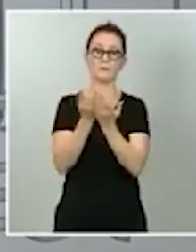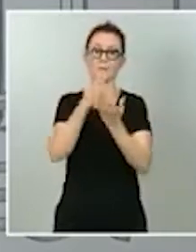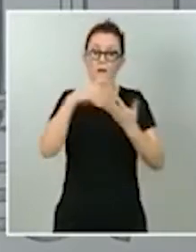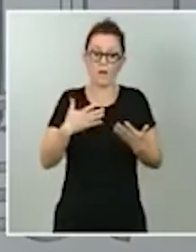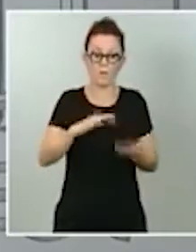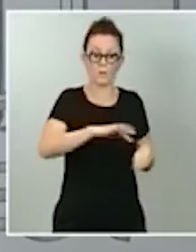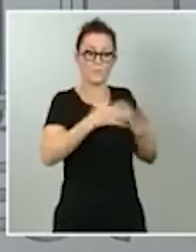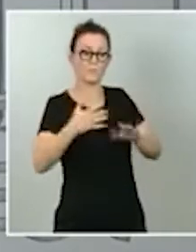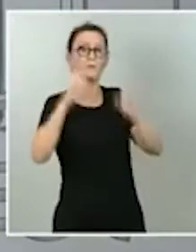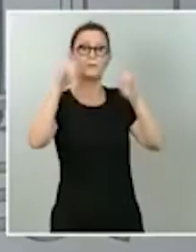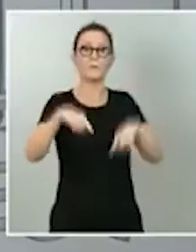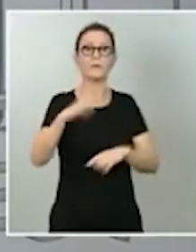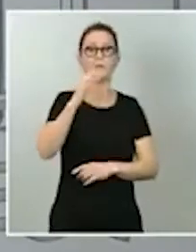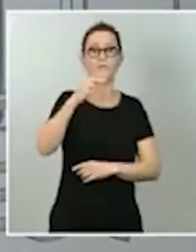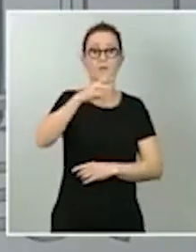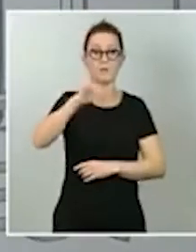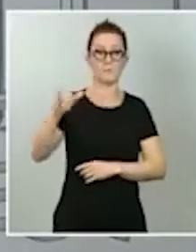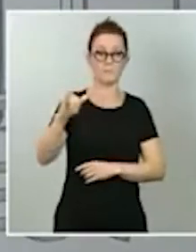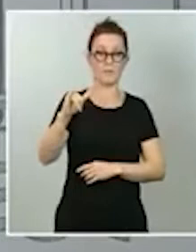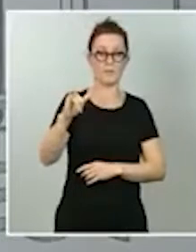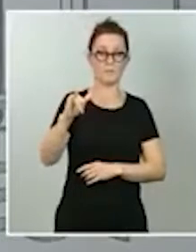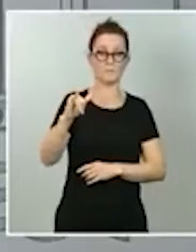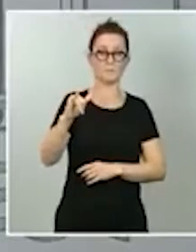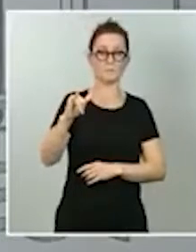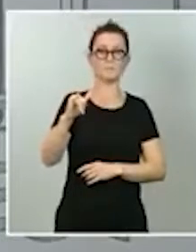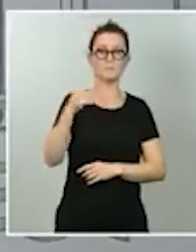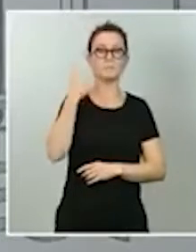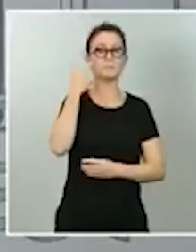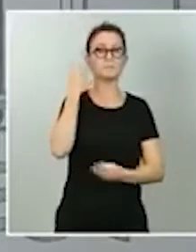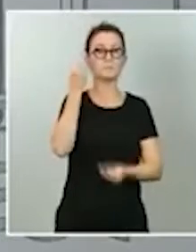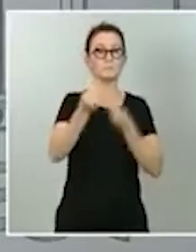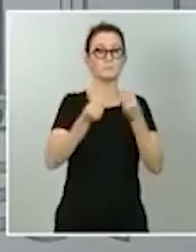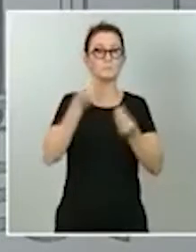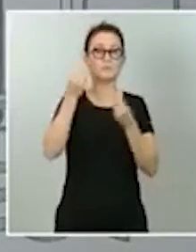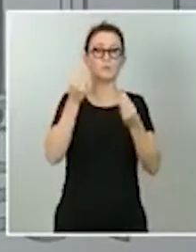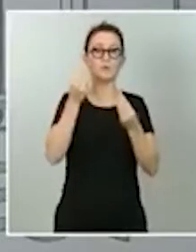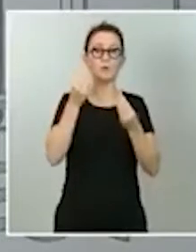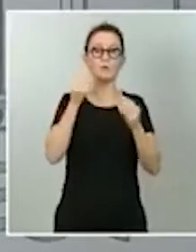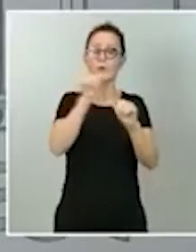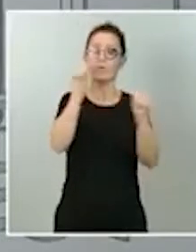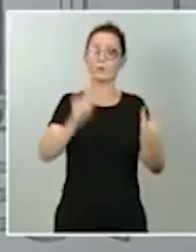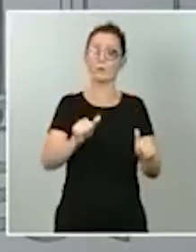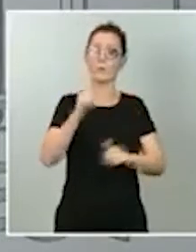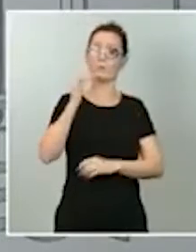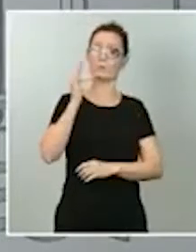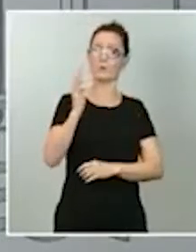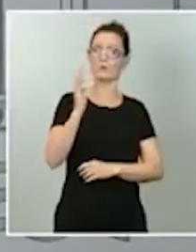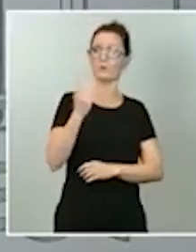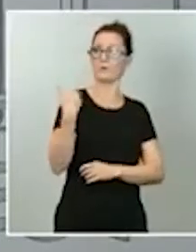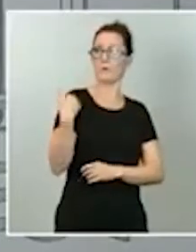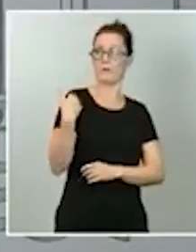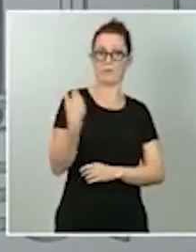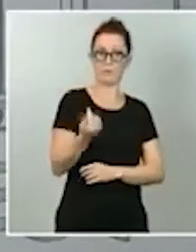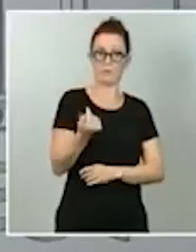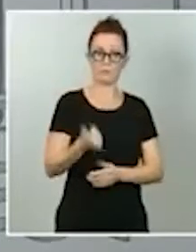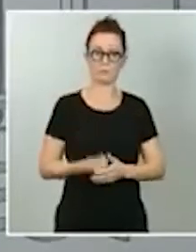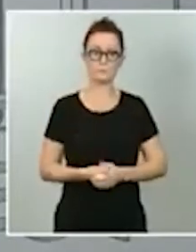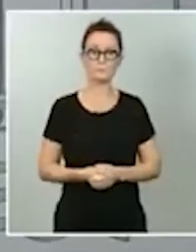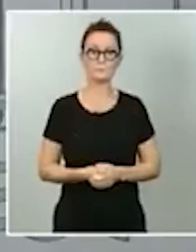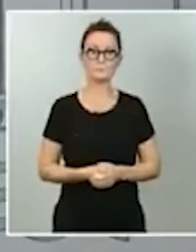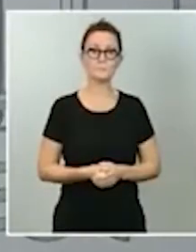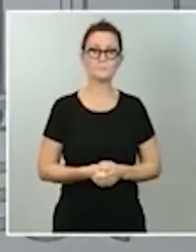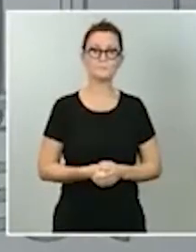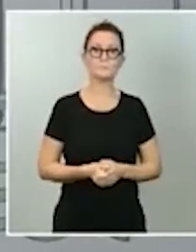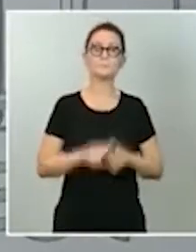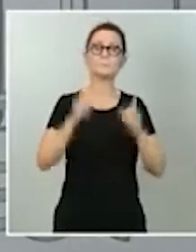monetario internacional la valoró de forma muy positiva hace escasamente unos días es importante resaltar que